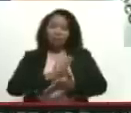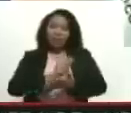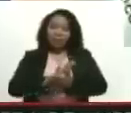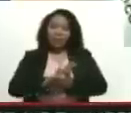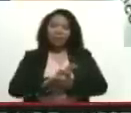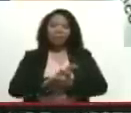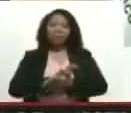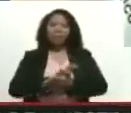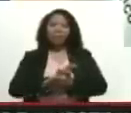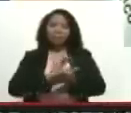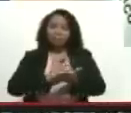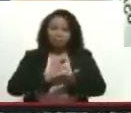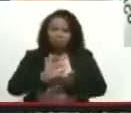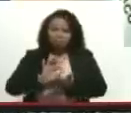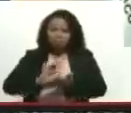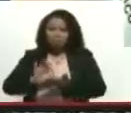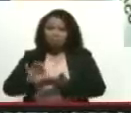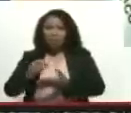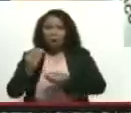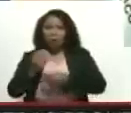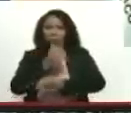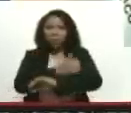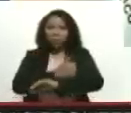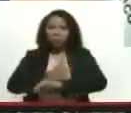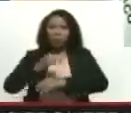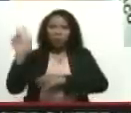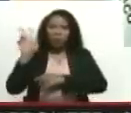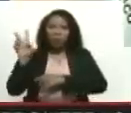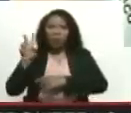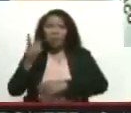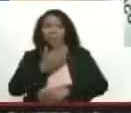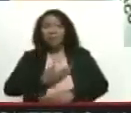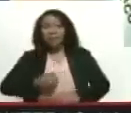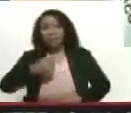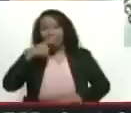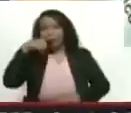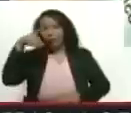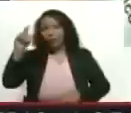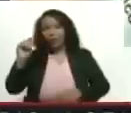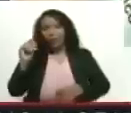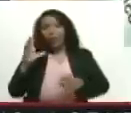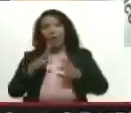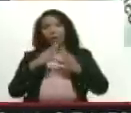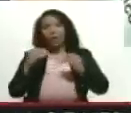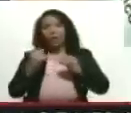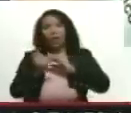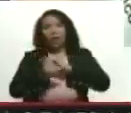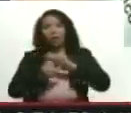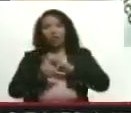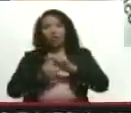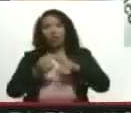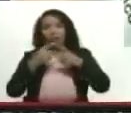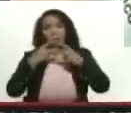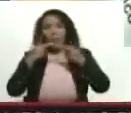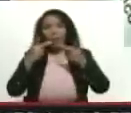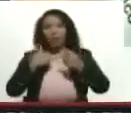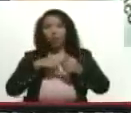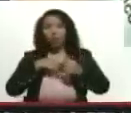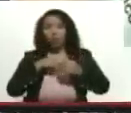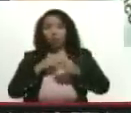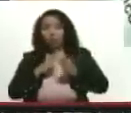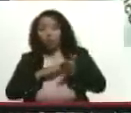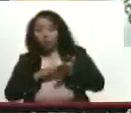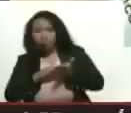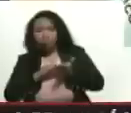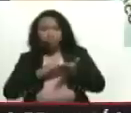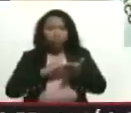sapiencia, la estrategia de las autoridades venezolanas, del jefe de Estado, de los poderes públicos, hemos evitado